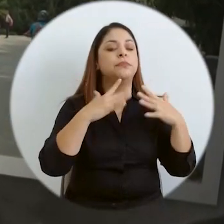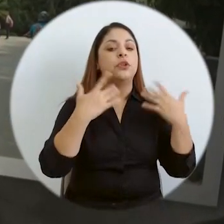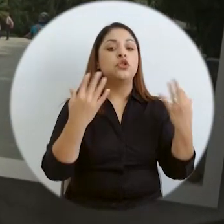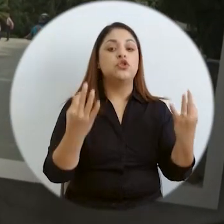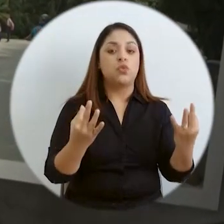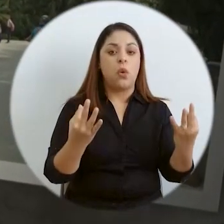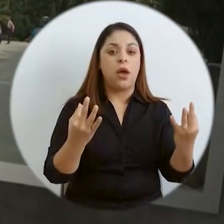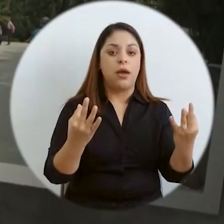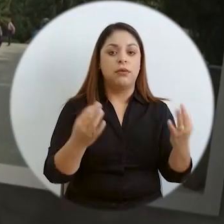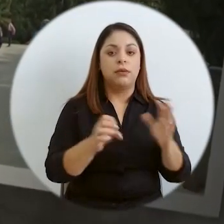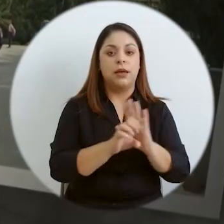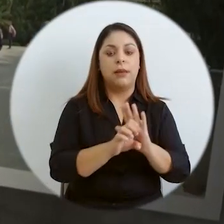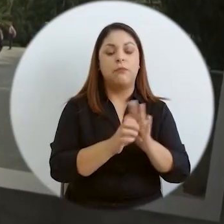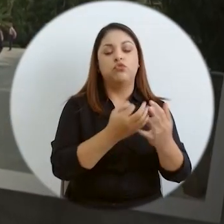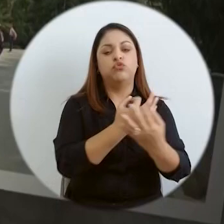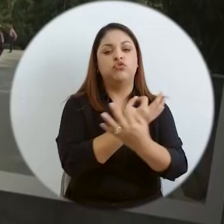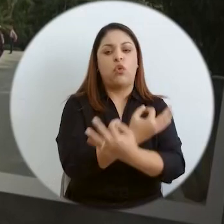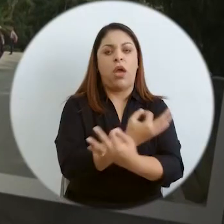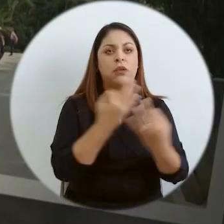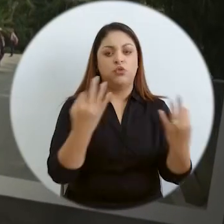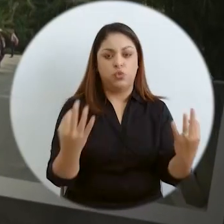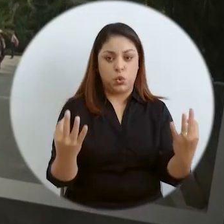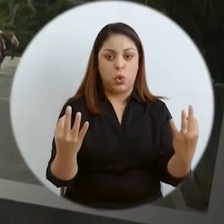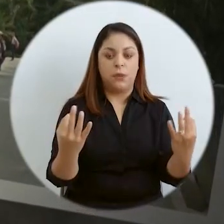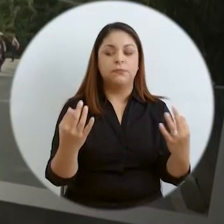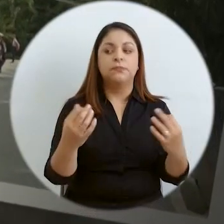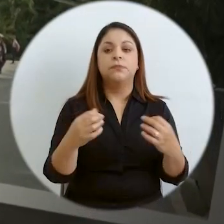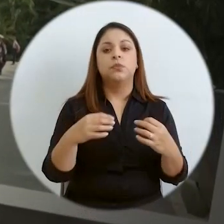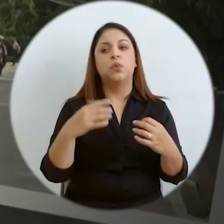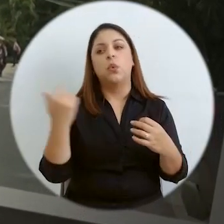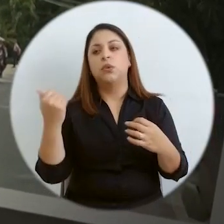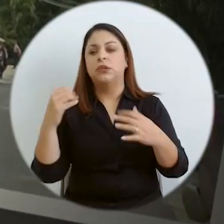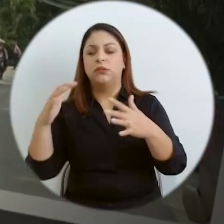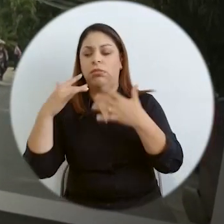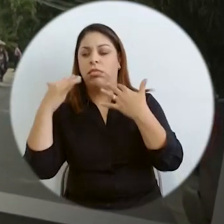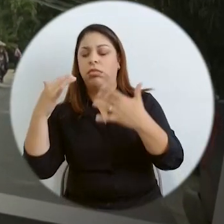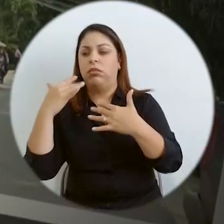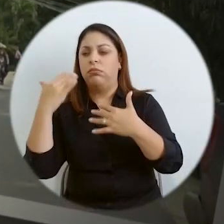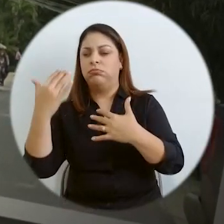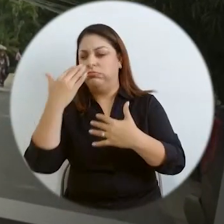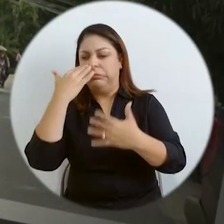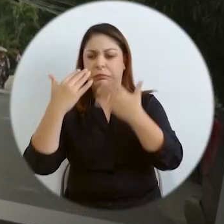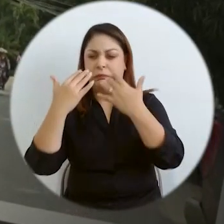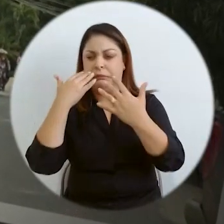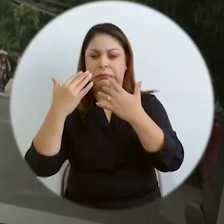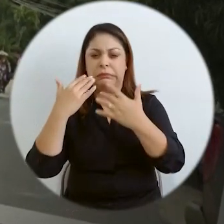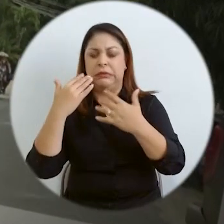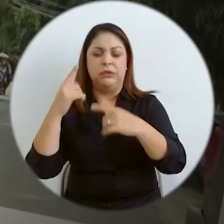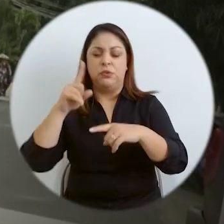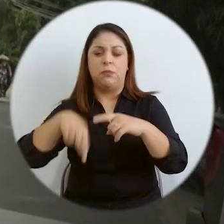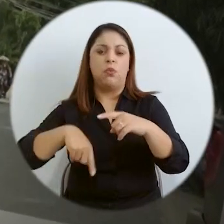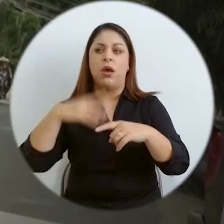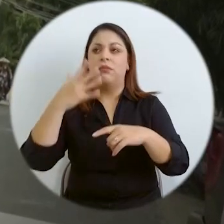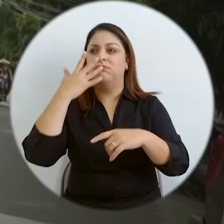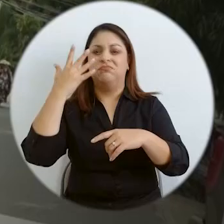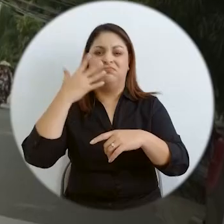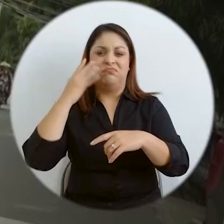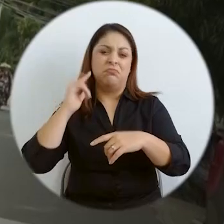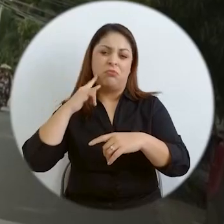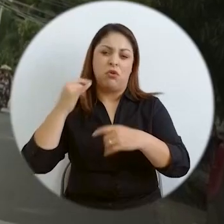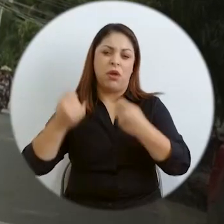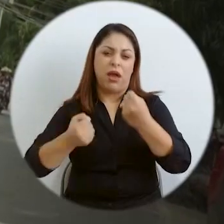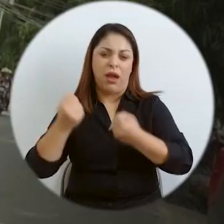lado, y por otro tipo de otras formas de respiración que son y que generan